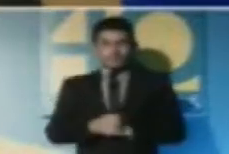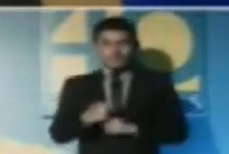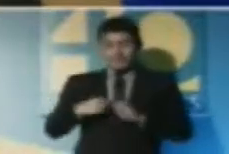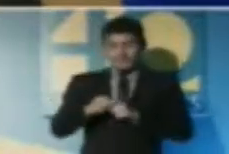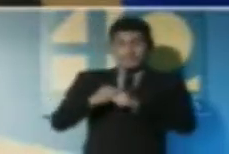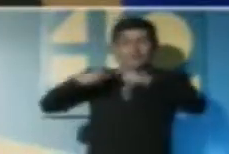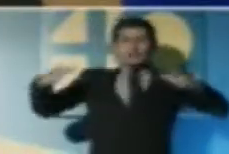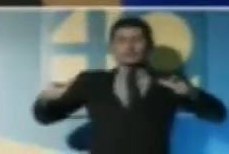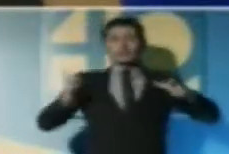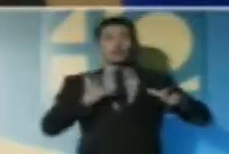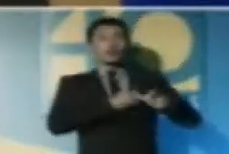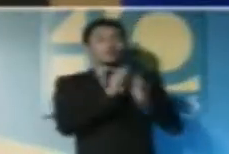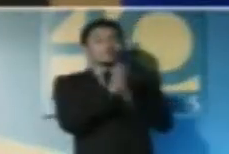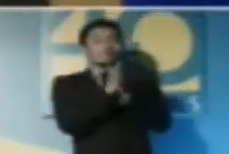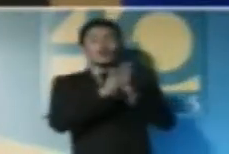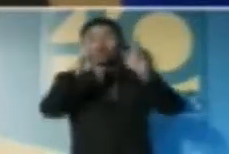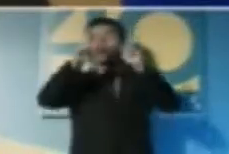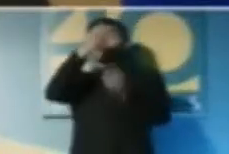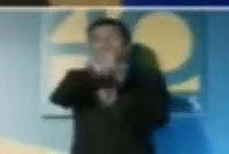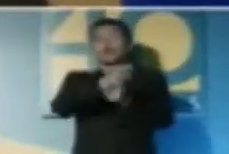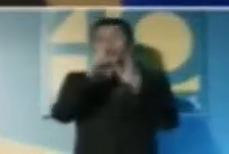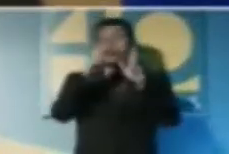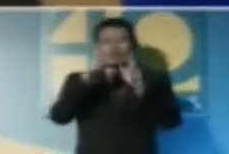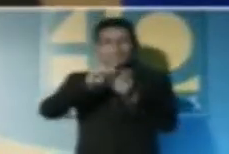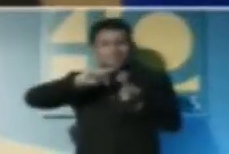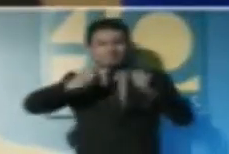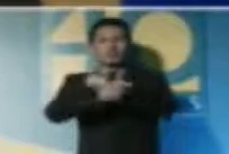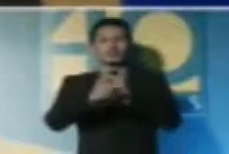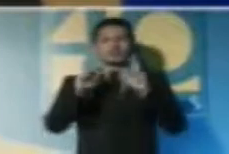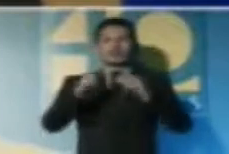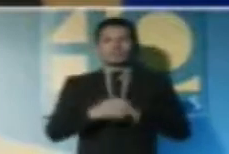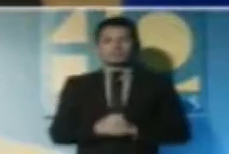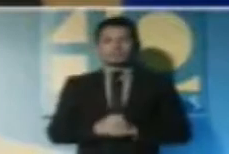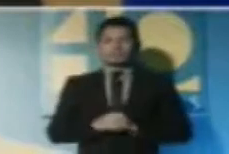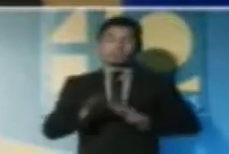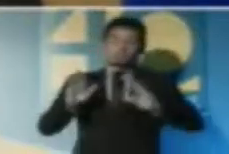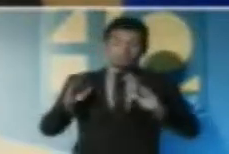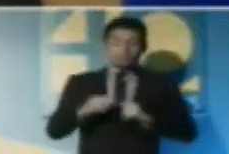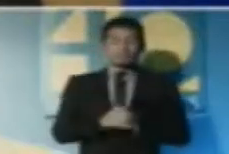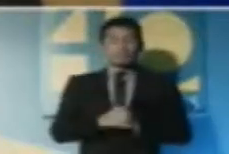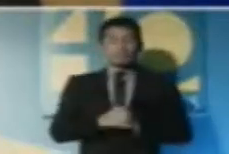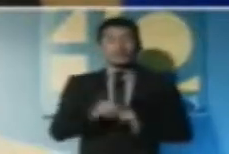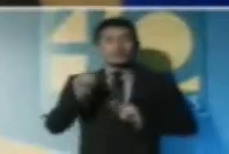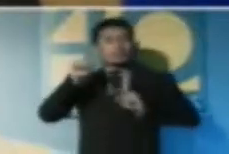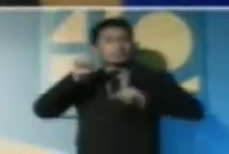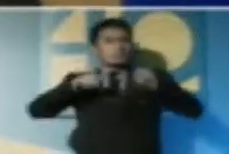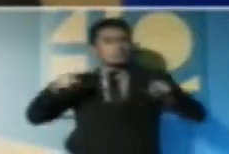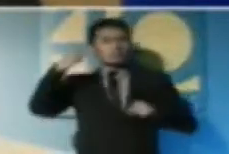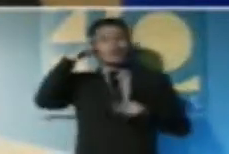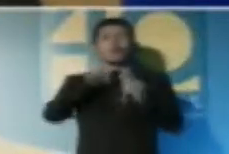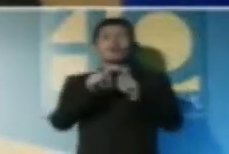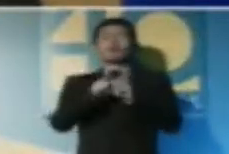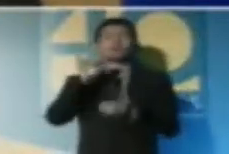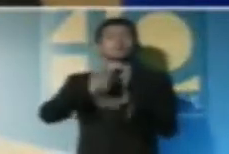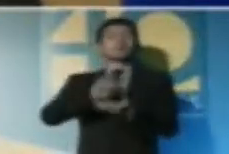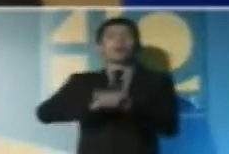aferramos a la esperanza de que esto sea así. Ahora bien, algunos podrán decir que esta es una película que ya